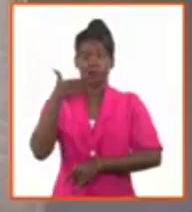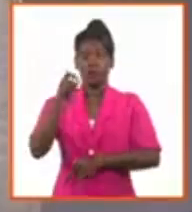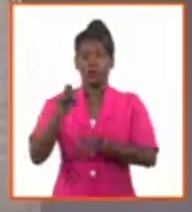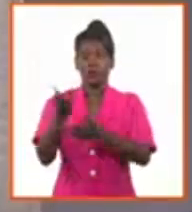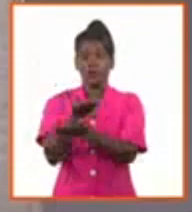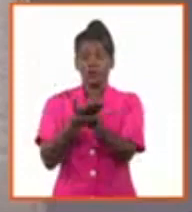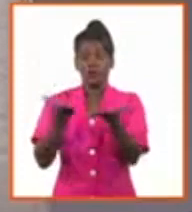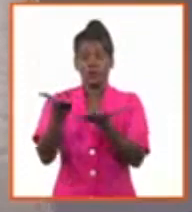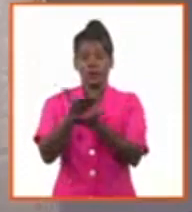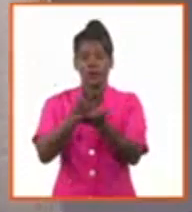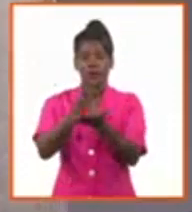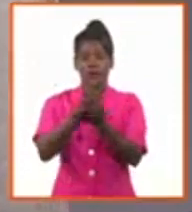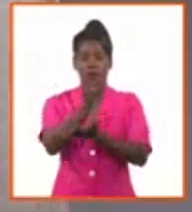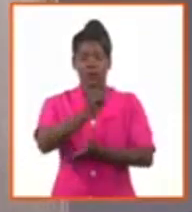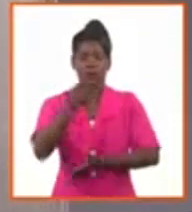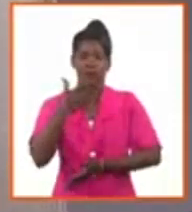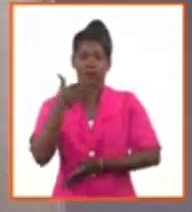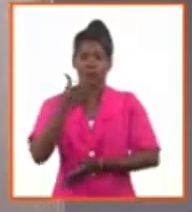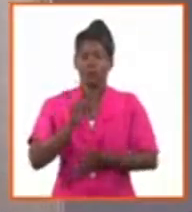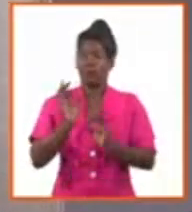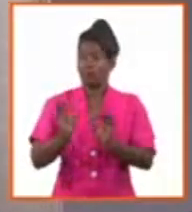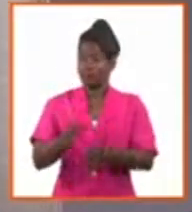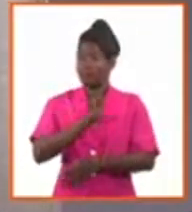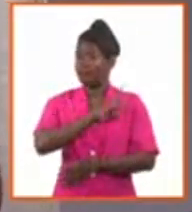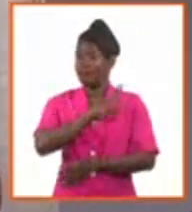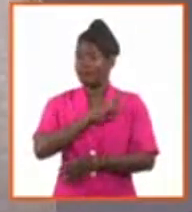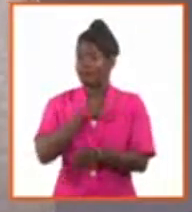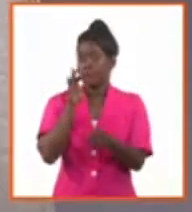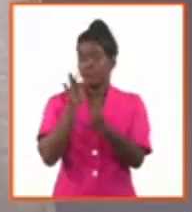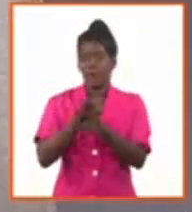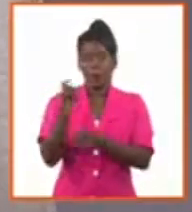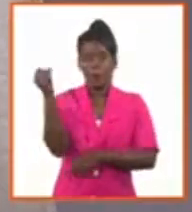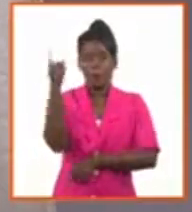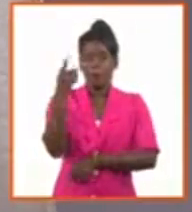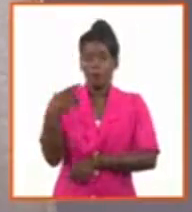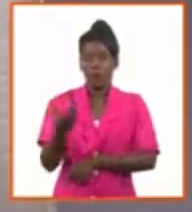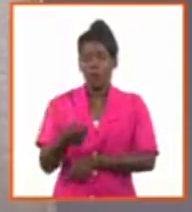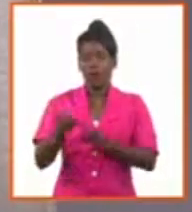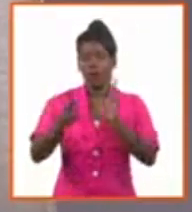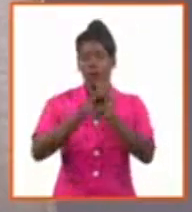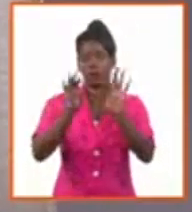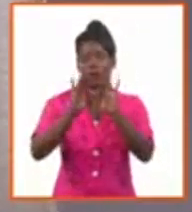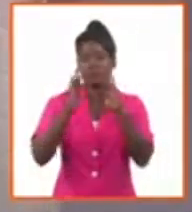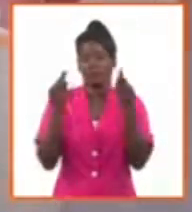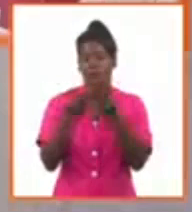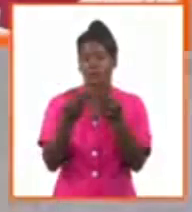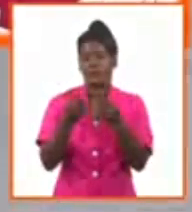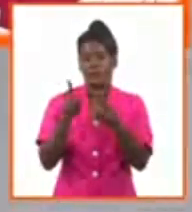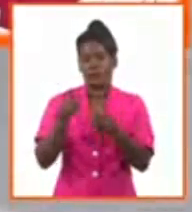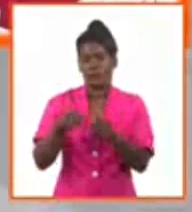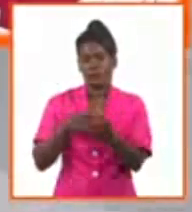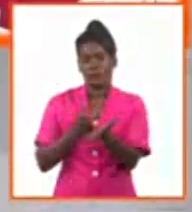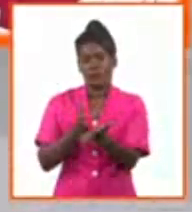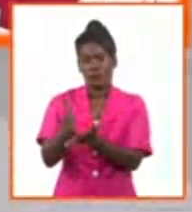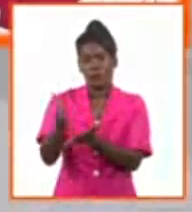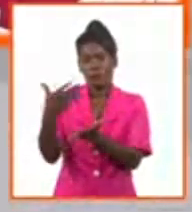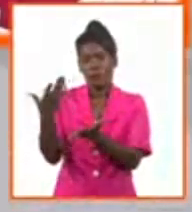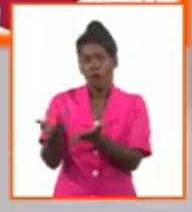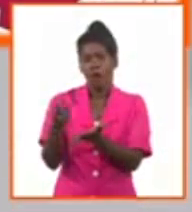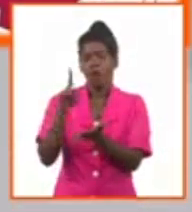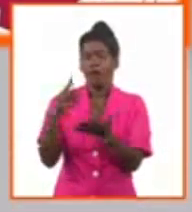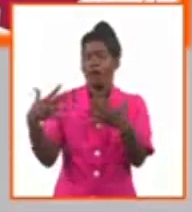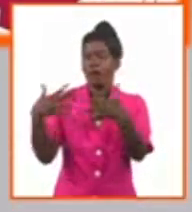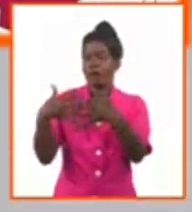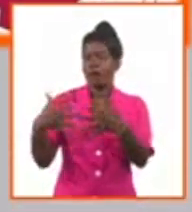debate en todos los tiempos. Lo ha sido, de hecho comenzamos el curso con los debates sobre el Código de las Familias y ahora continuamos también con una temática, ¿por qué